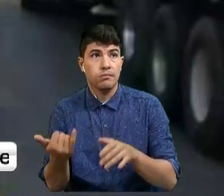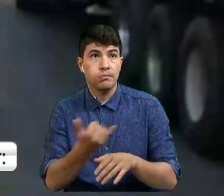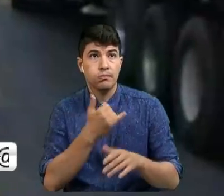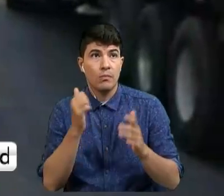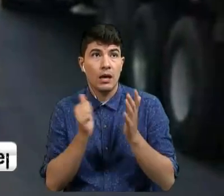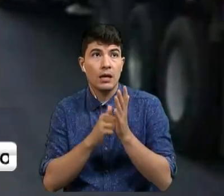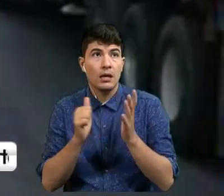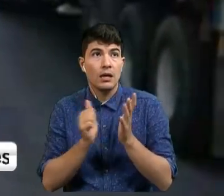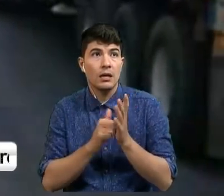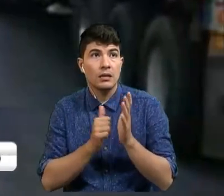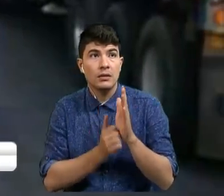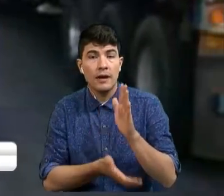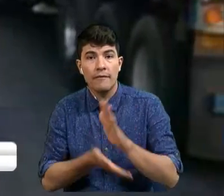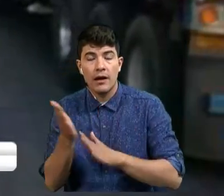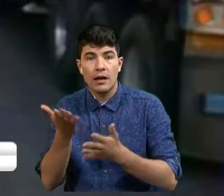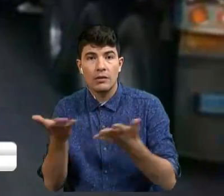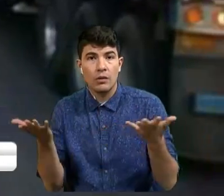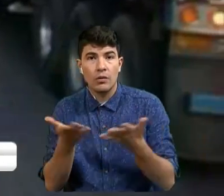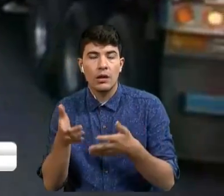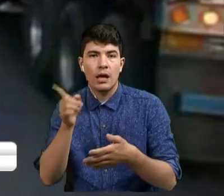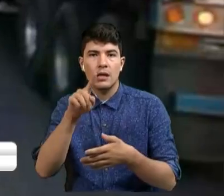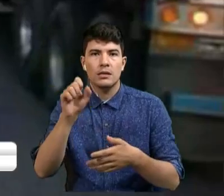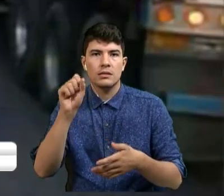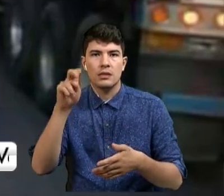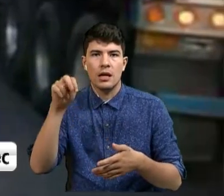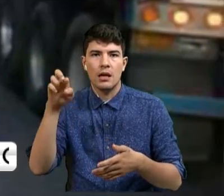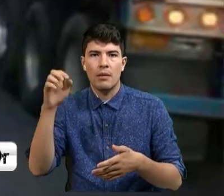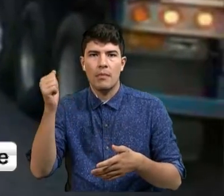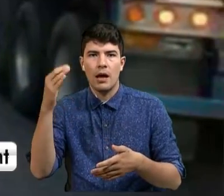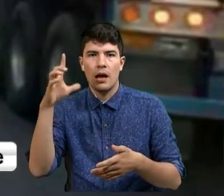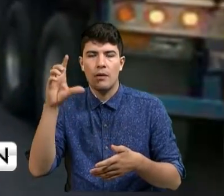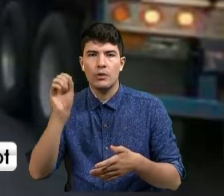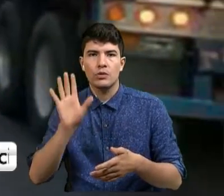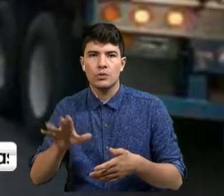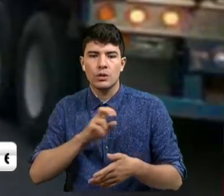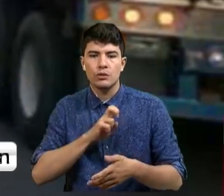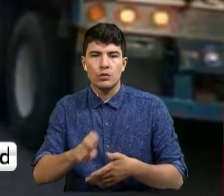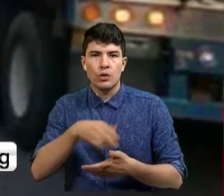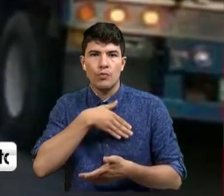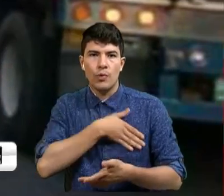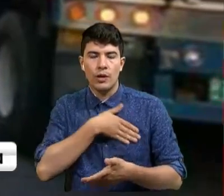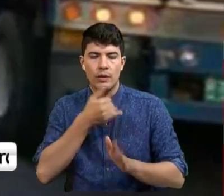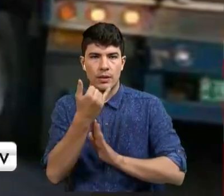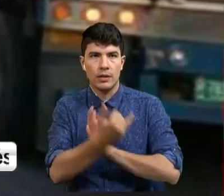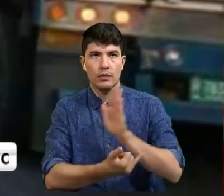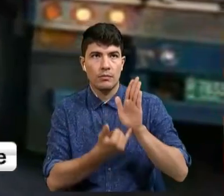se dirigía inicialmente a San Pablo, en el sur del Bolívar. Esta es la imagen del día